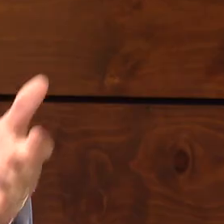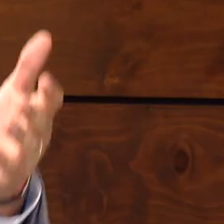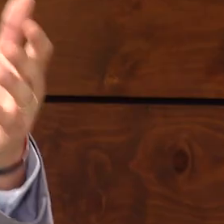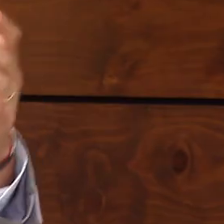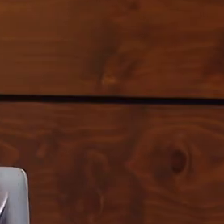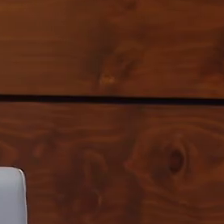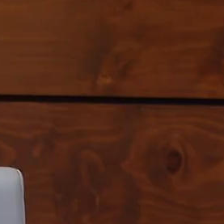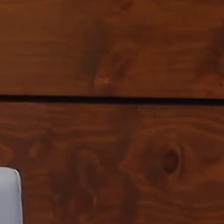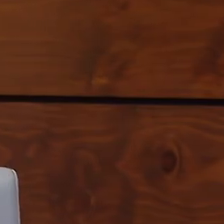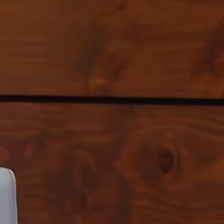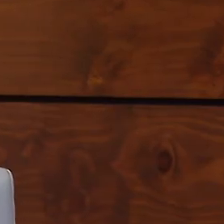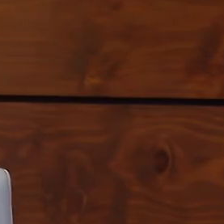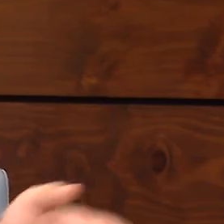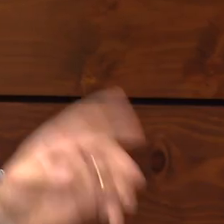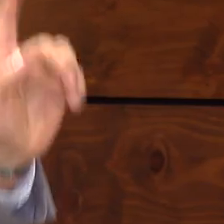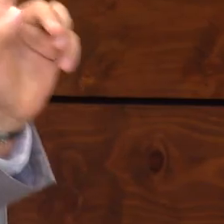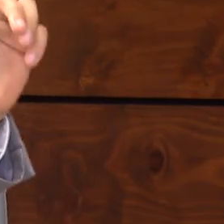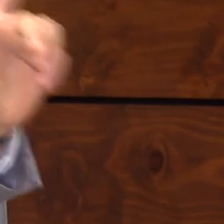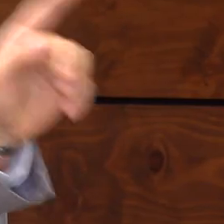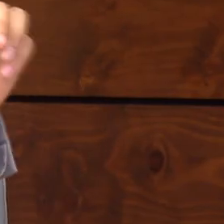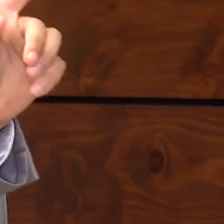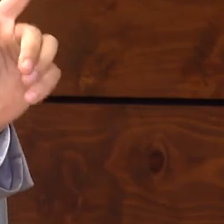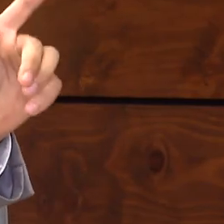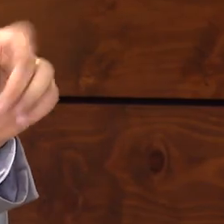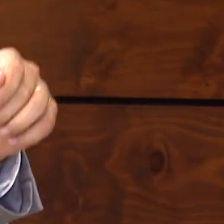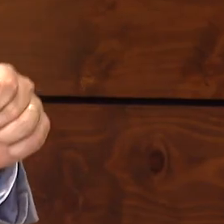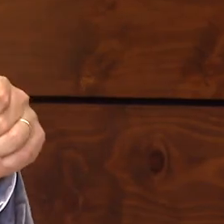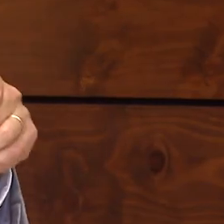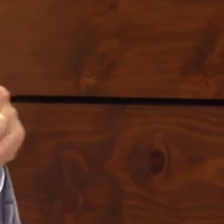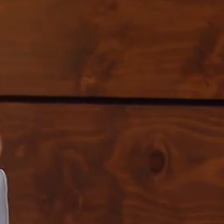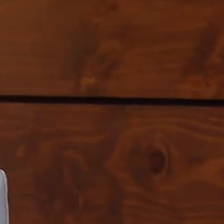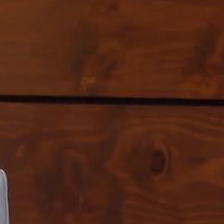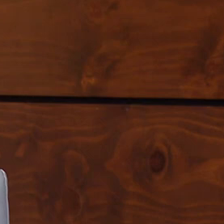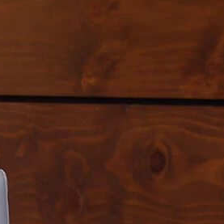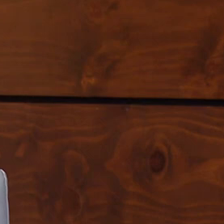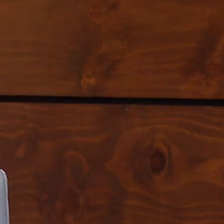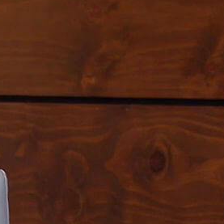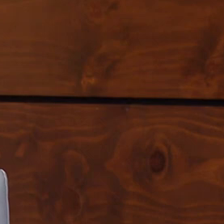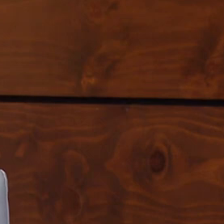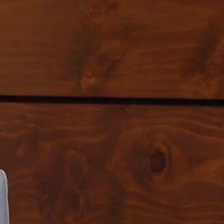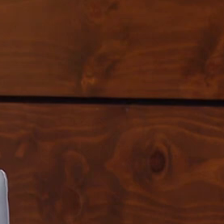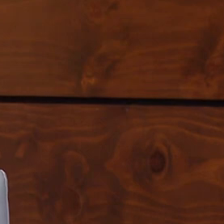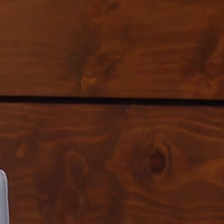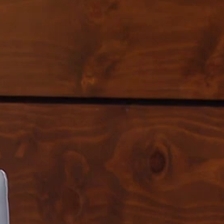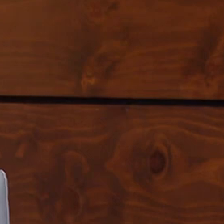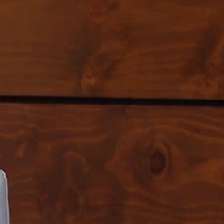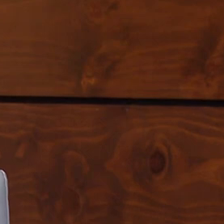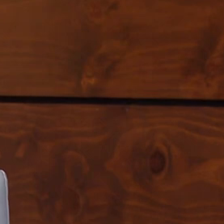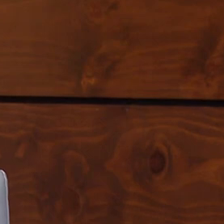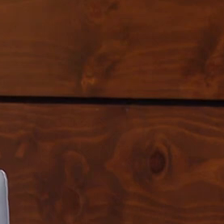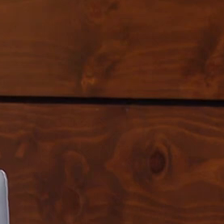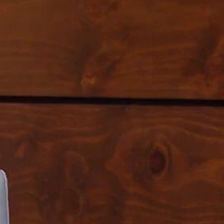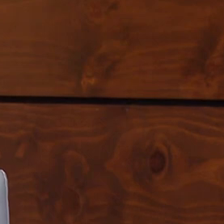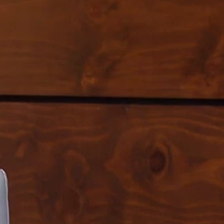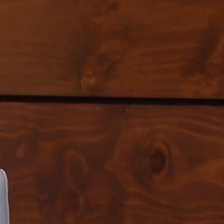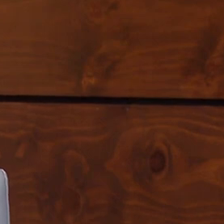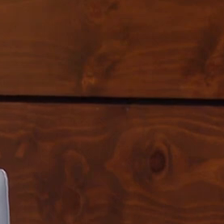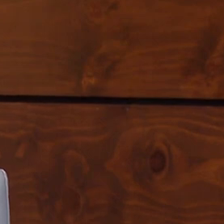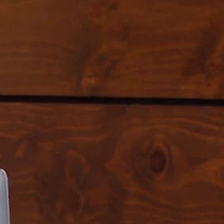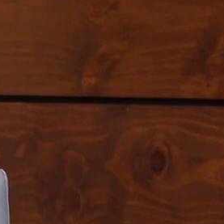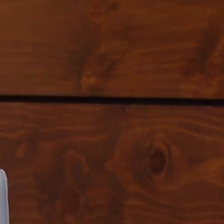obviamente darle el agradecimiento no somos parientes los dos somos mora pero es un gusto tenerlo en este